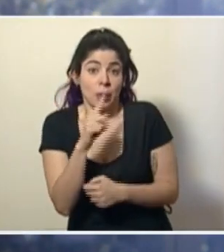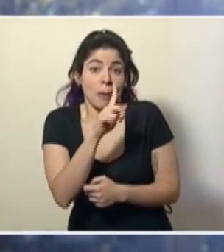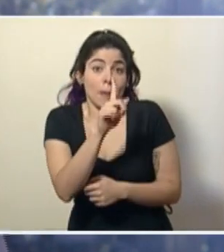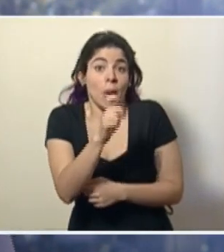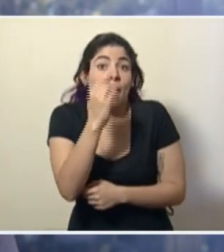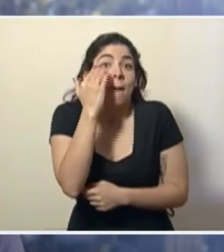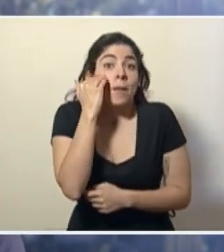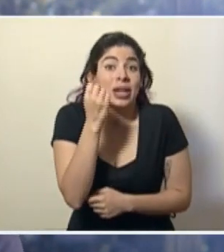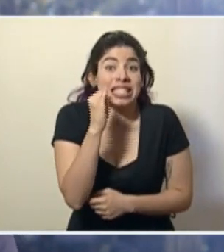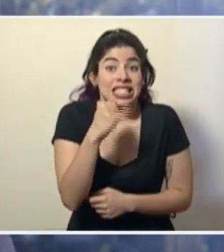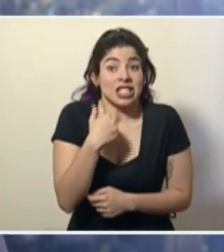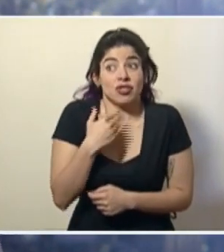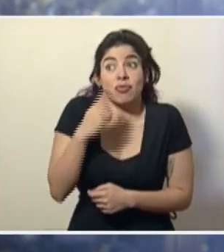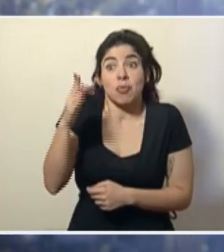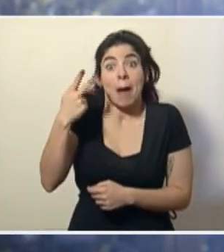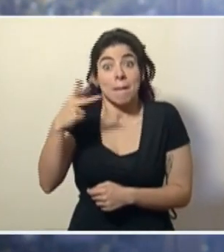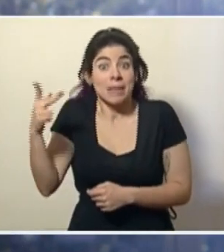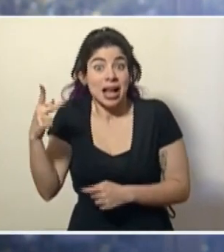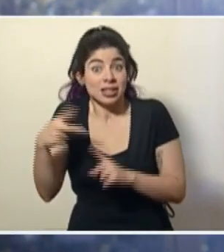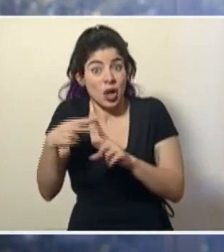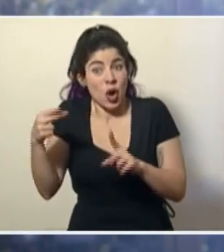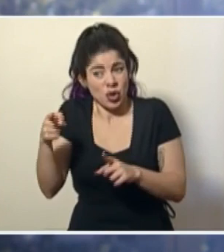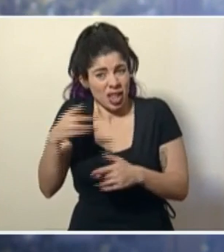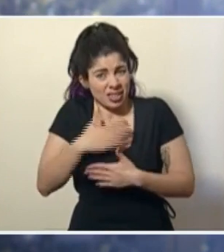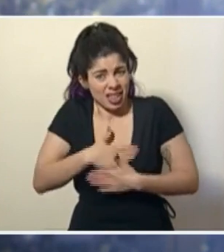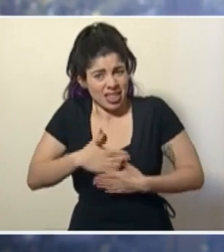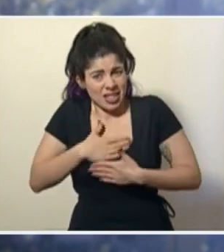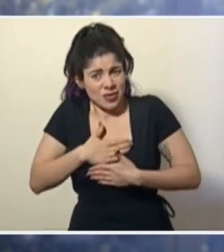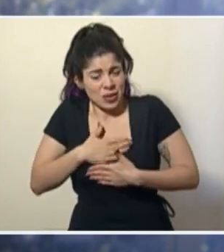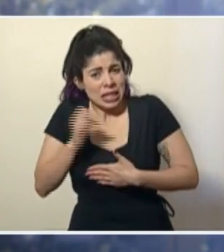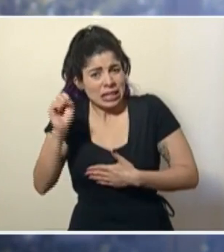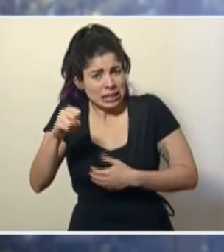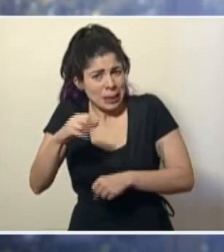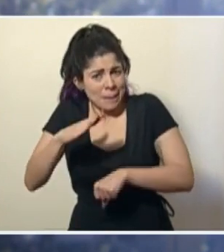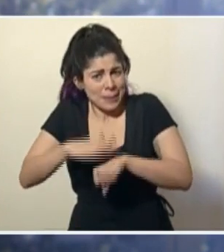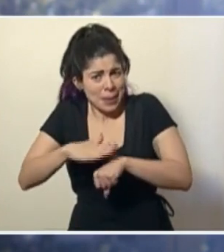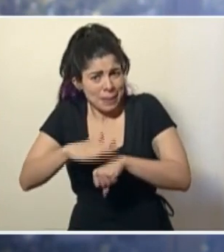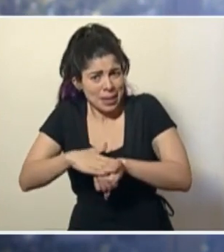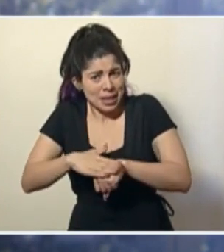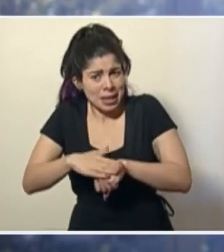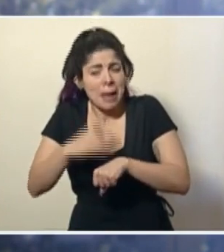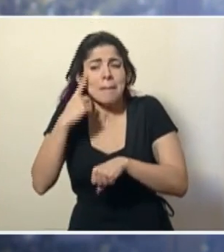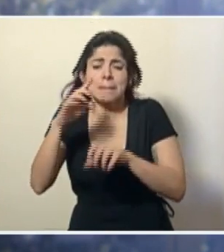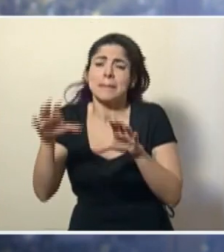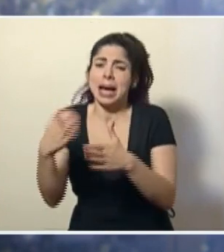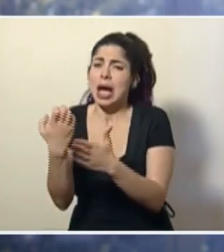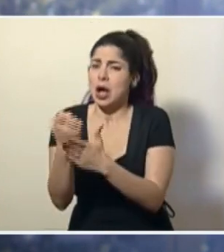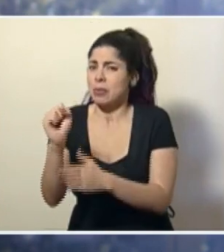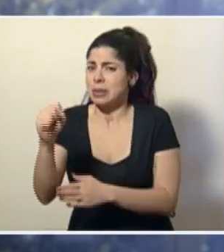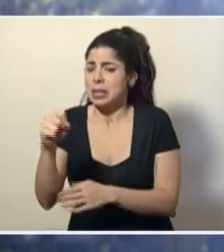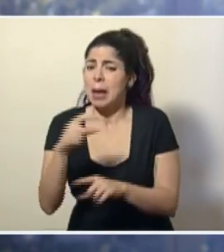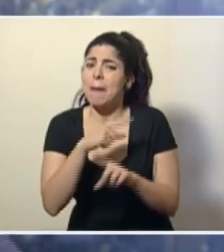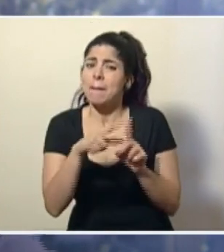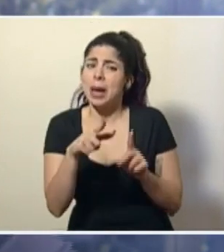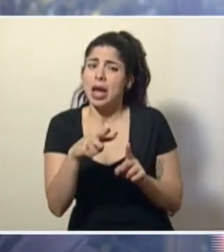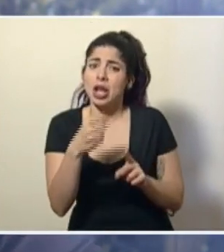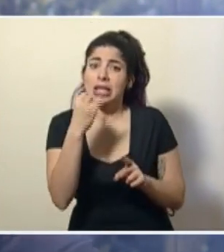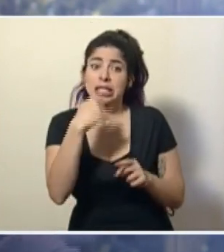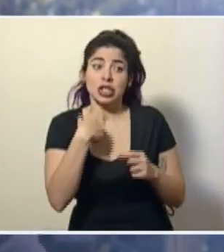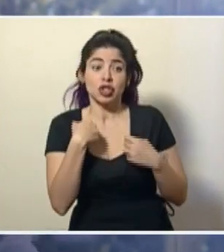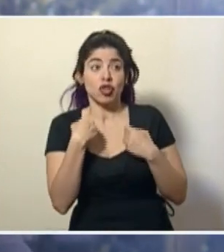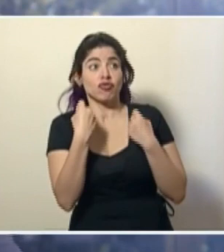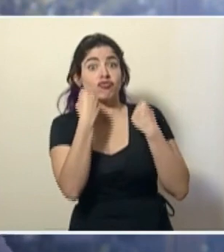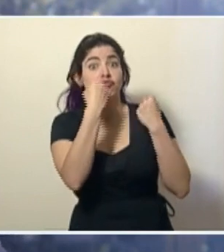porque para ir a la playa, a un hotel, que es un asunto de ocio, sí se permite y es un asunto de reactivación económica, pero para ir